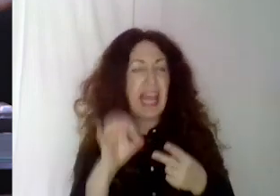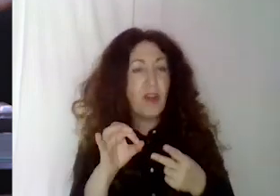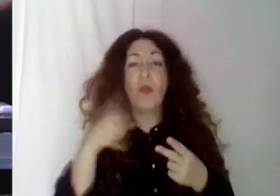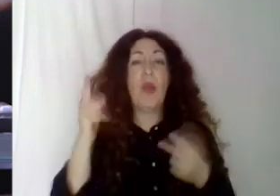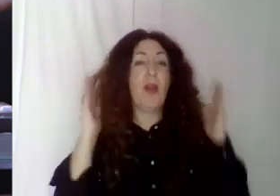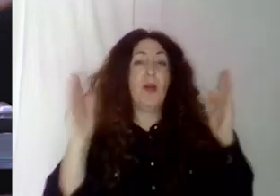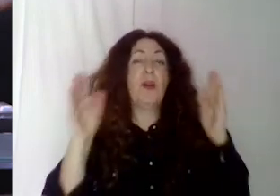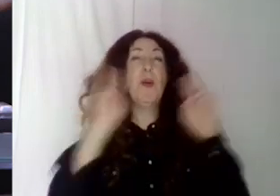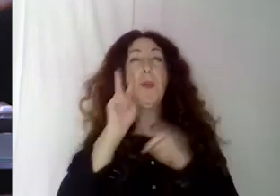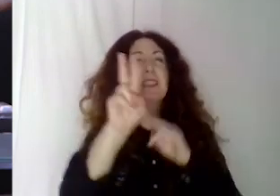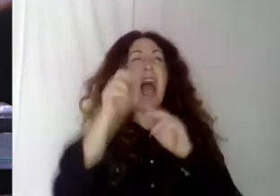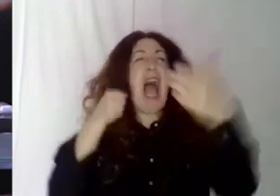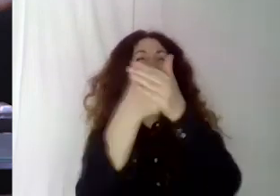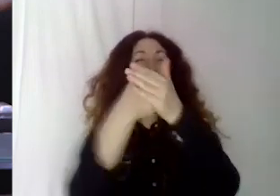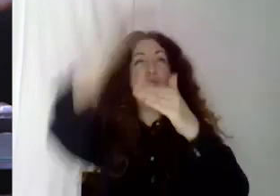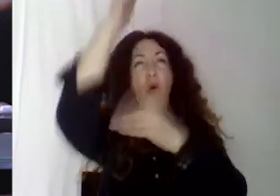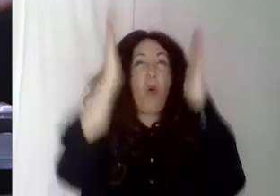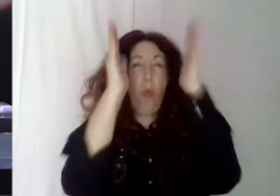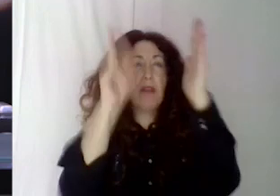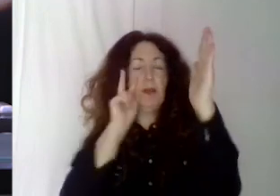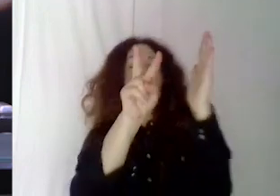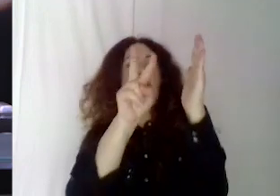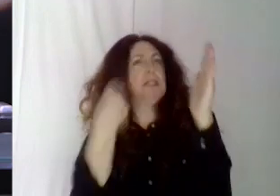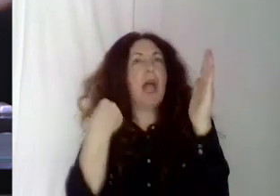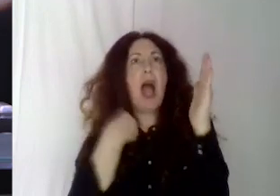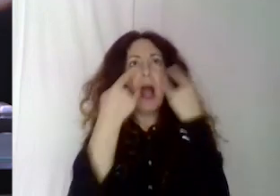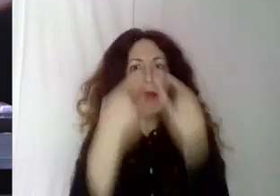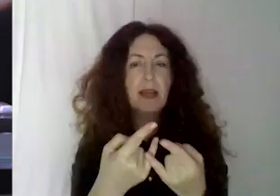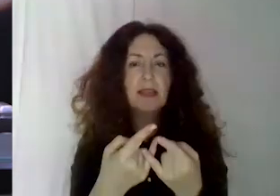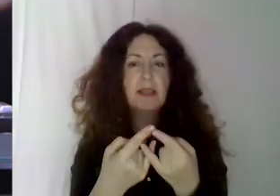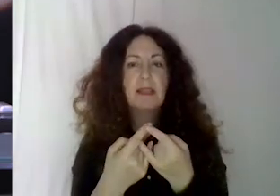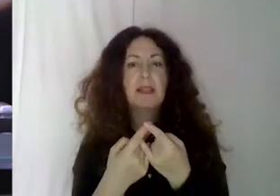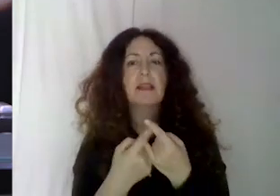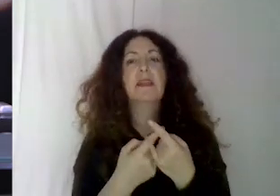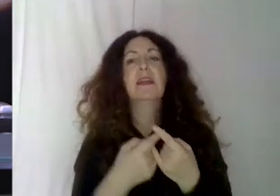O sea, empieza, nunca se ha movido de la ambrosiana